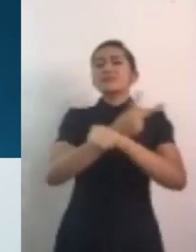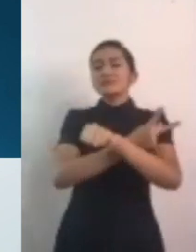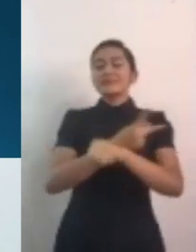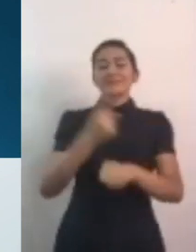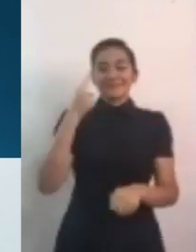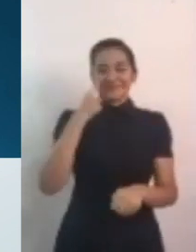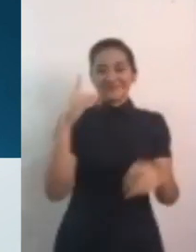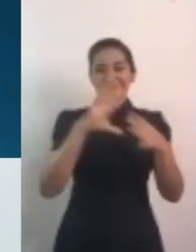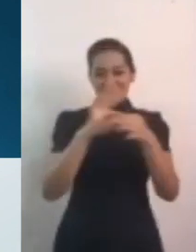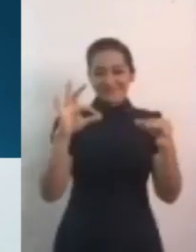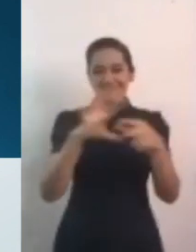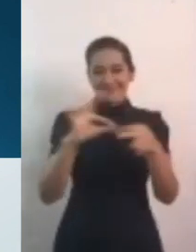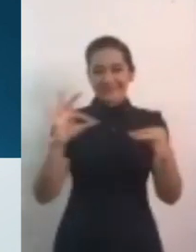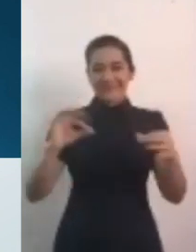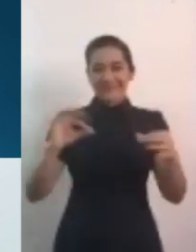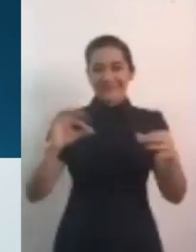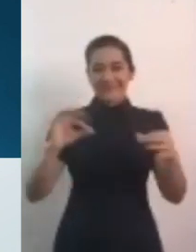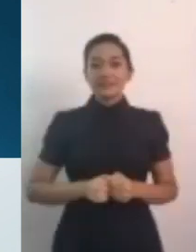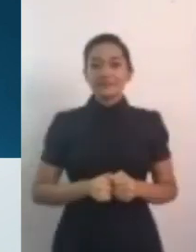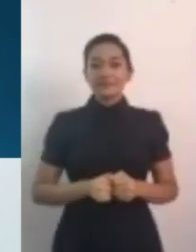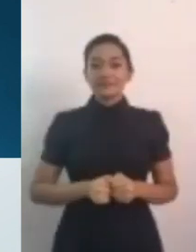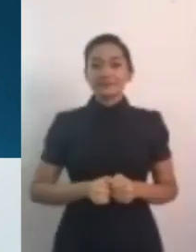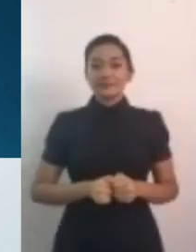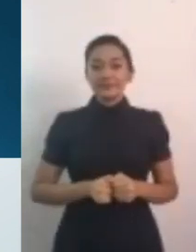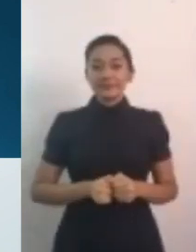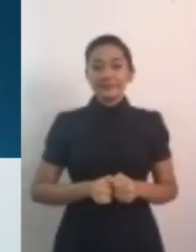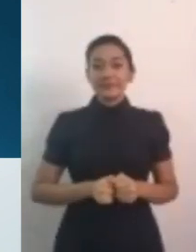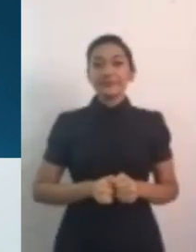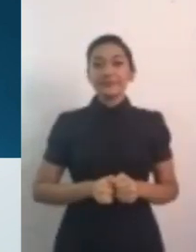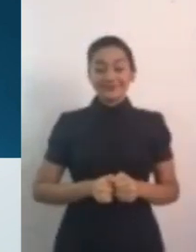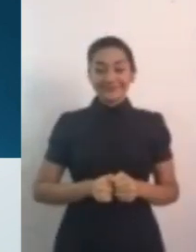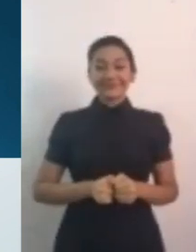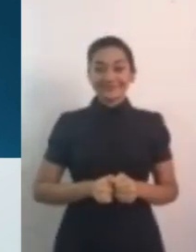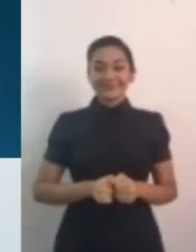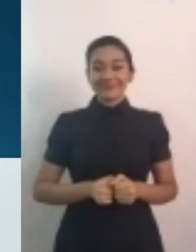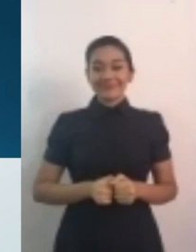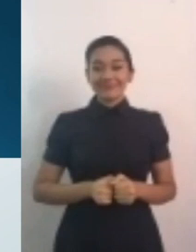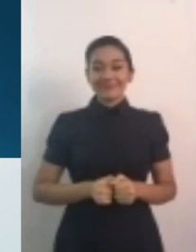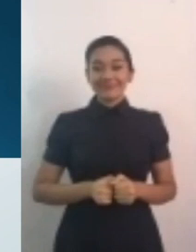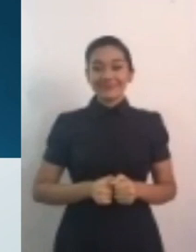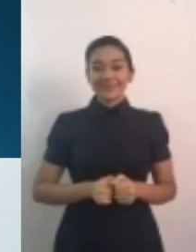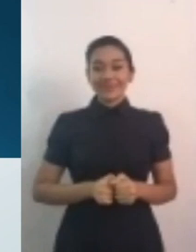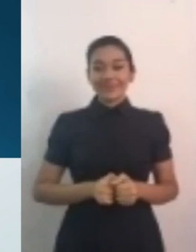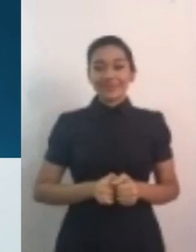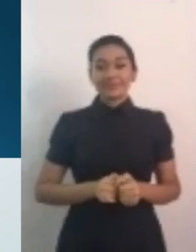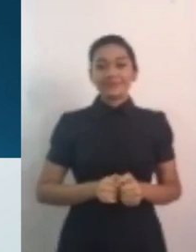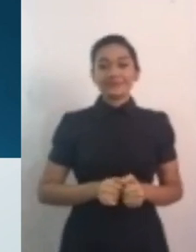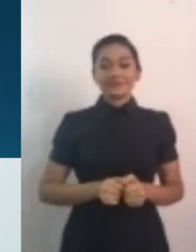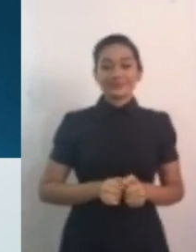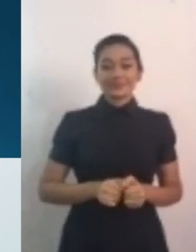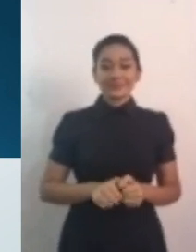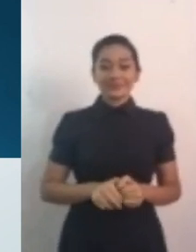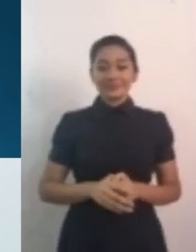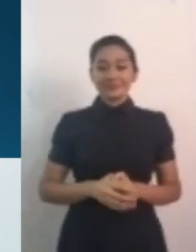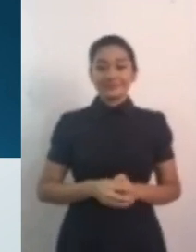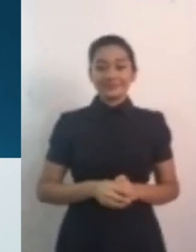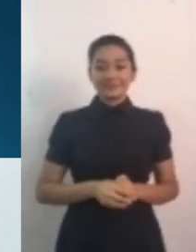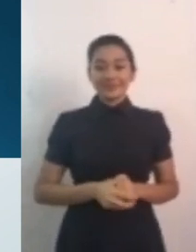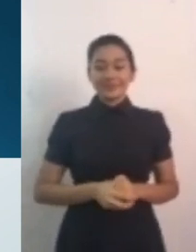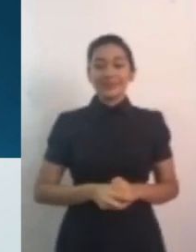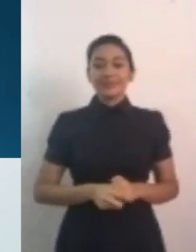lo que representa es cuáles serían los efectos mutuos, los efectos que se